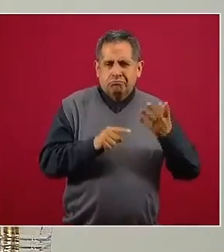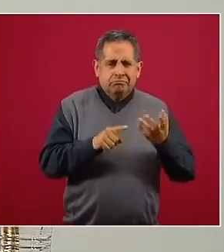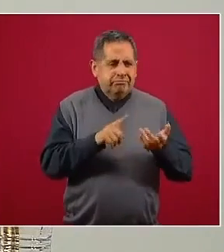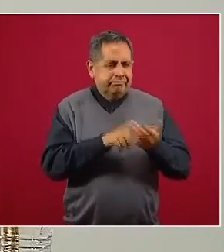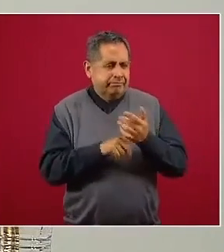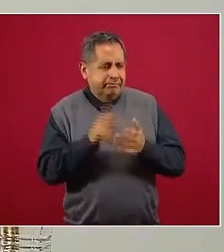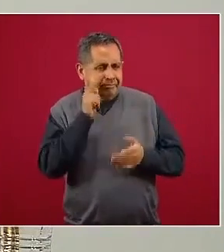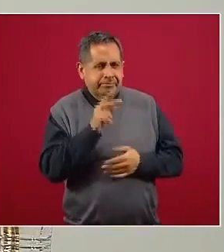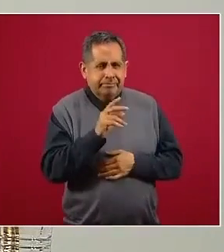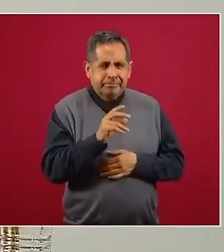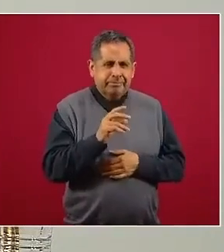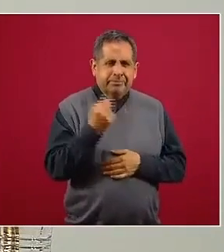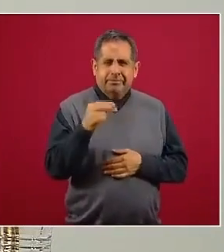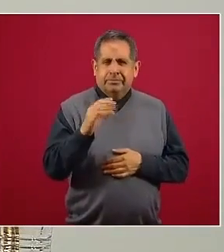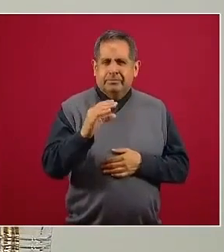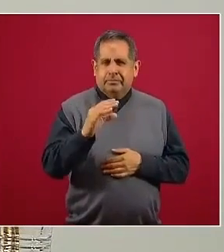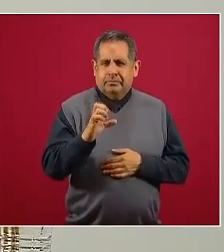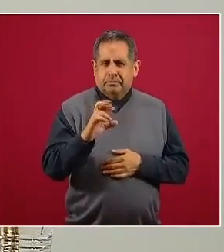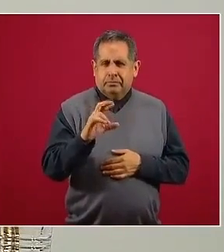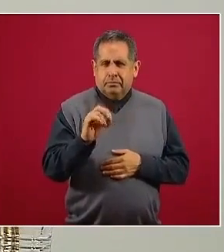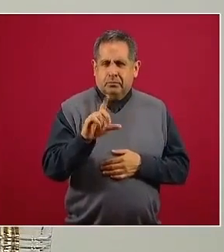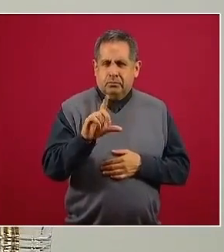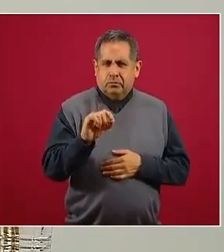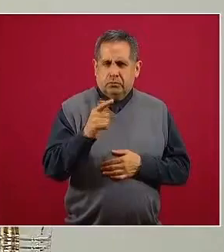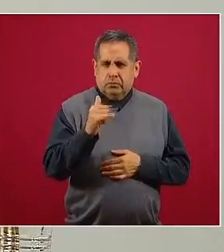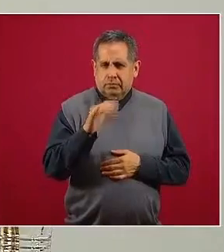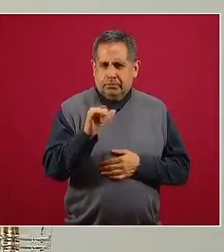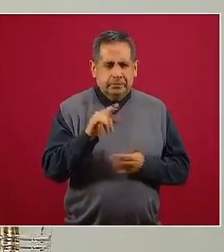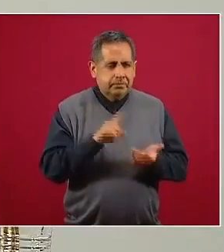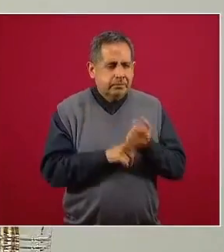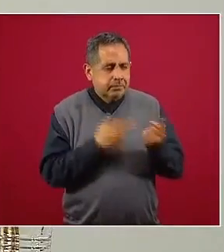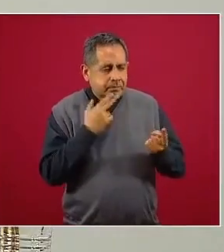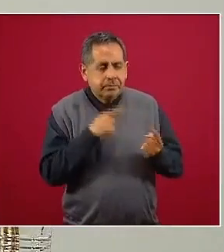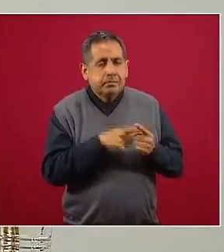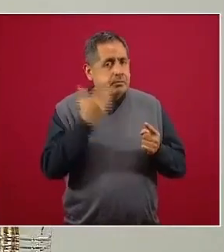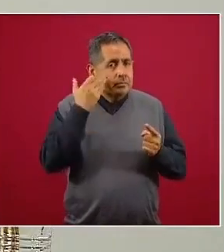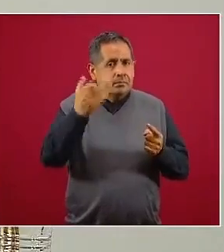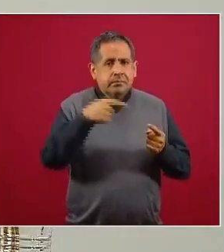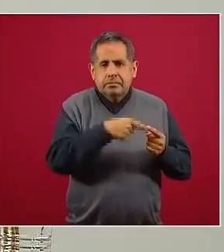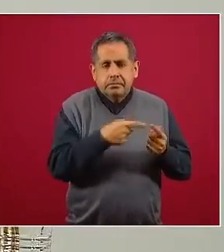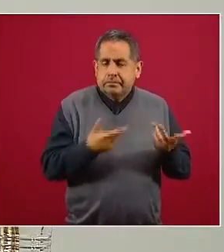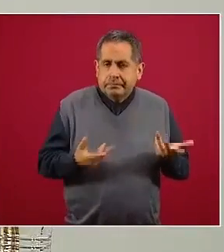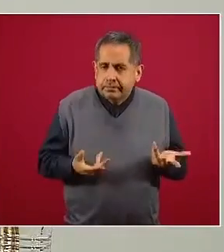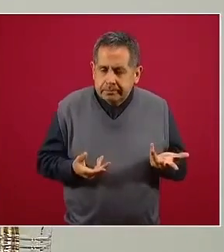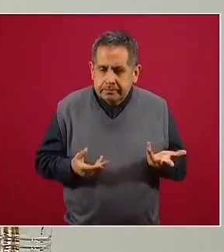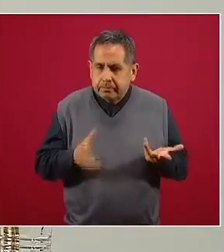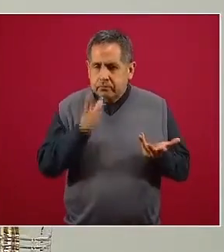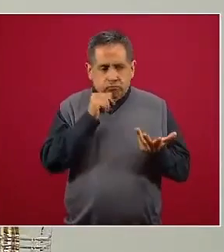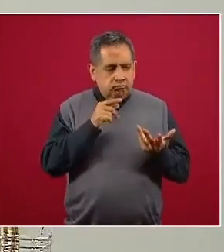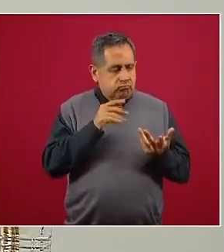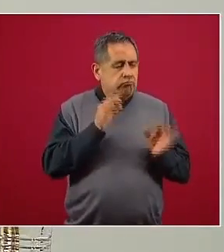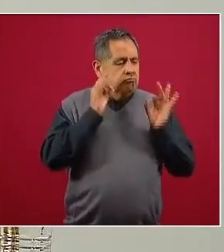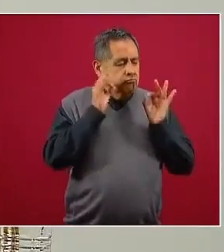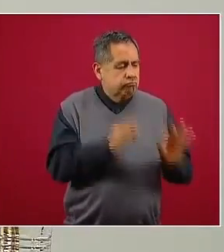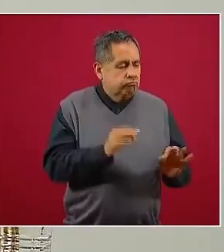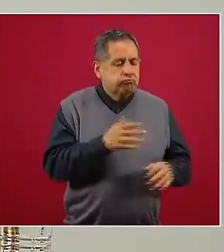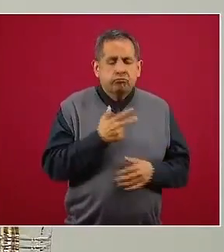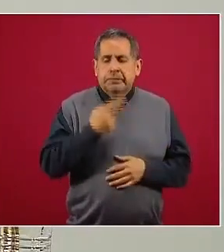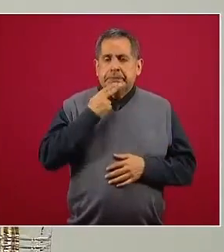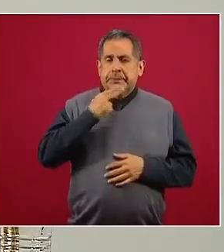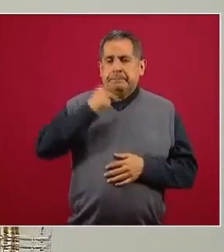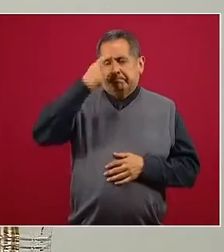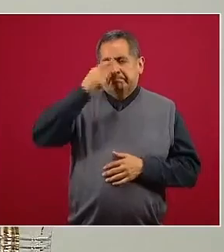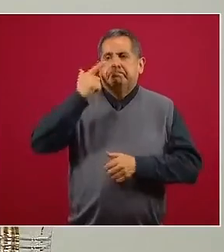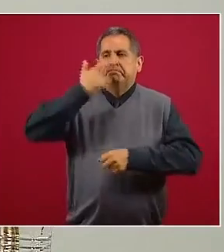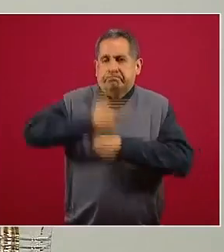pruebas serológicas, sobre todo por el tiempo que requieren las mismas para poder contribuir con alguna